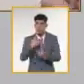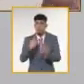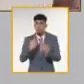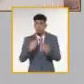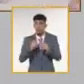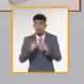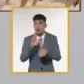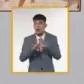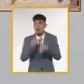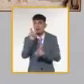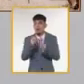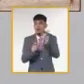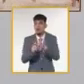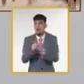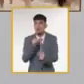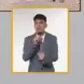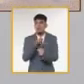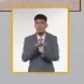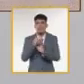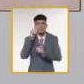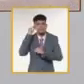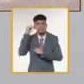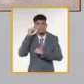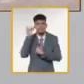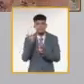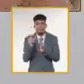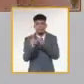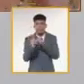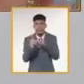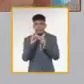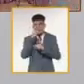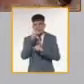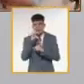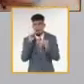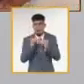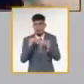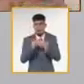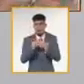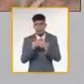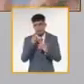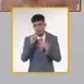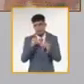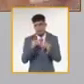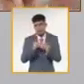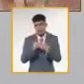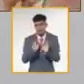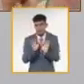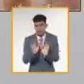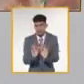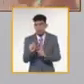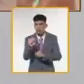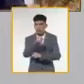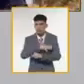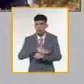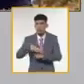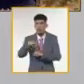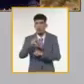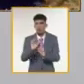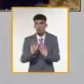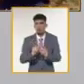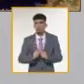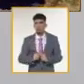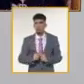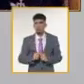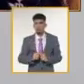personas se empiezan a socializar en esos valores con más fuerza en la medida en que se extienden sobre la sociedad, y ahí hay otro